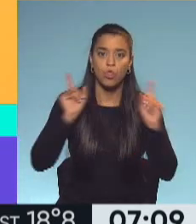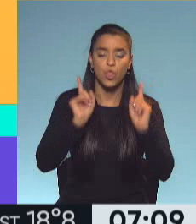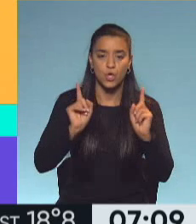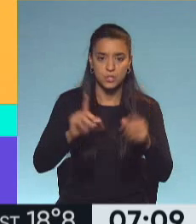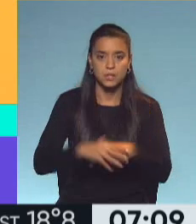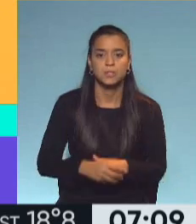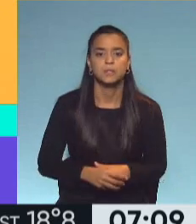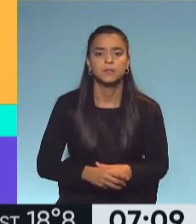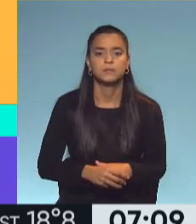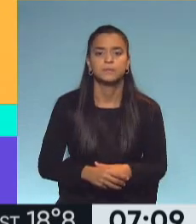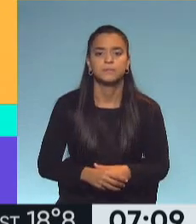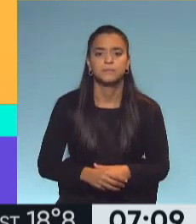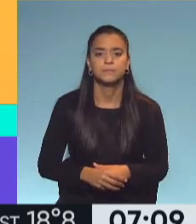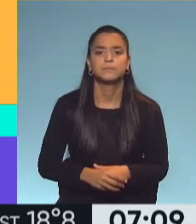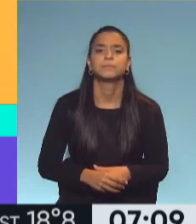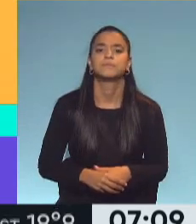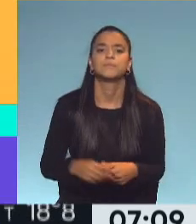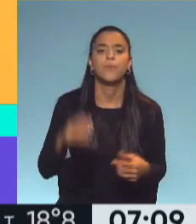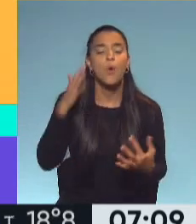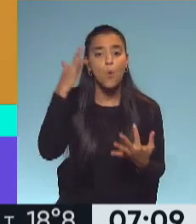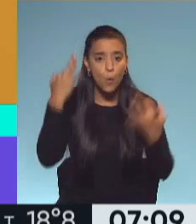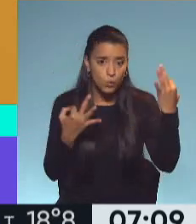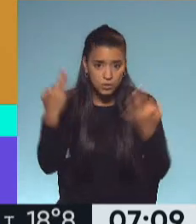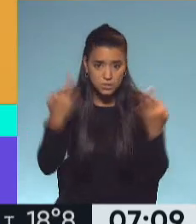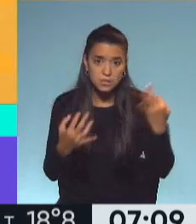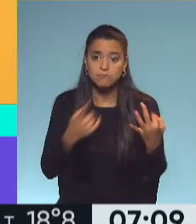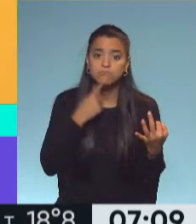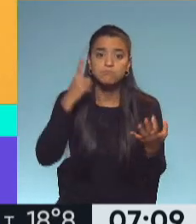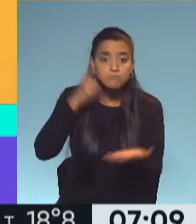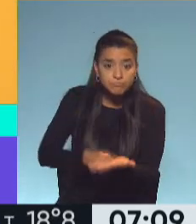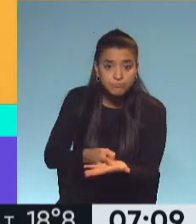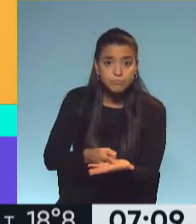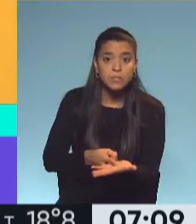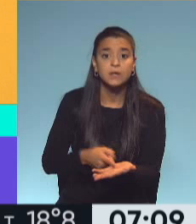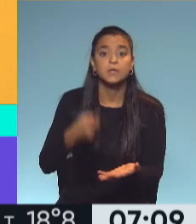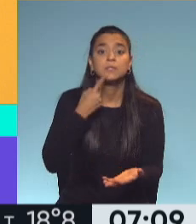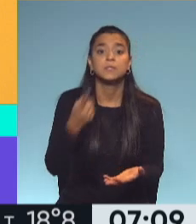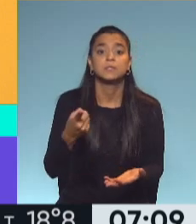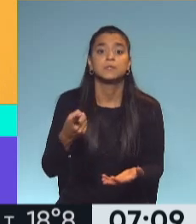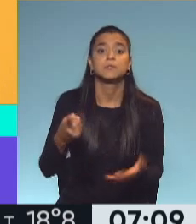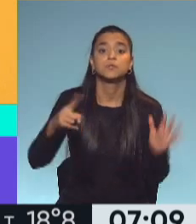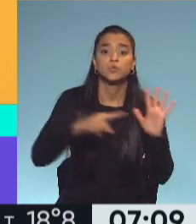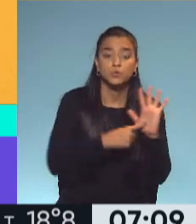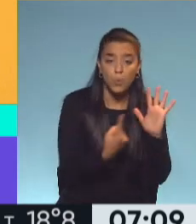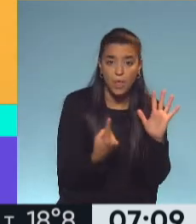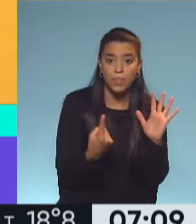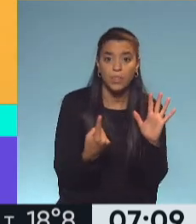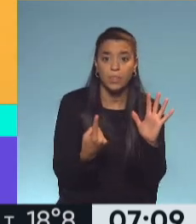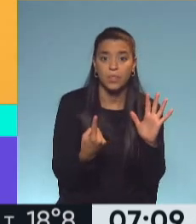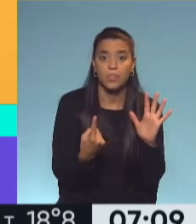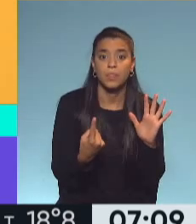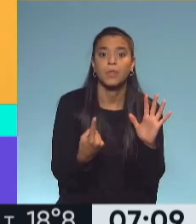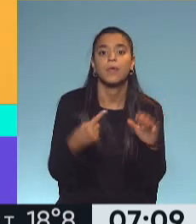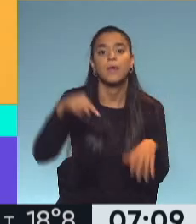docentes. La justicia acaba de determinar que en la Ciudad de Buenos Aires,